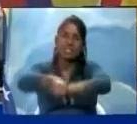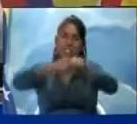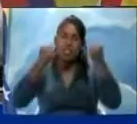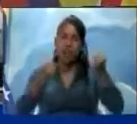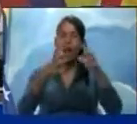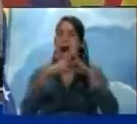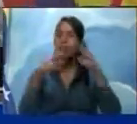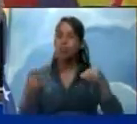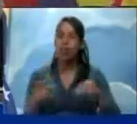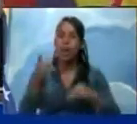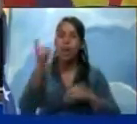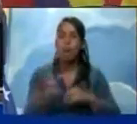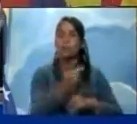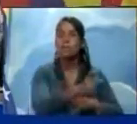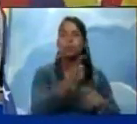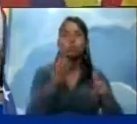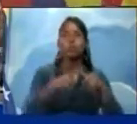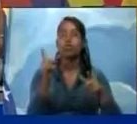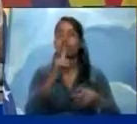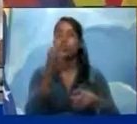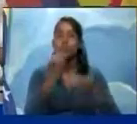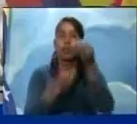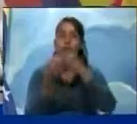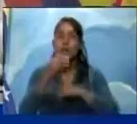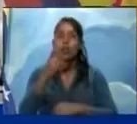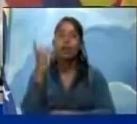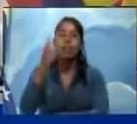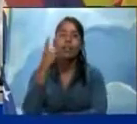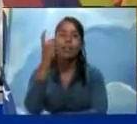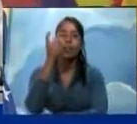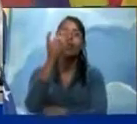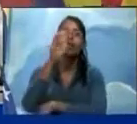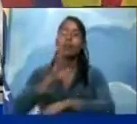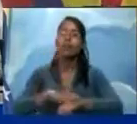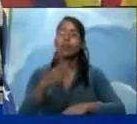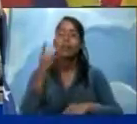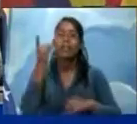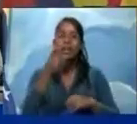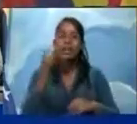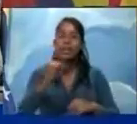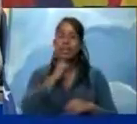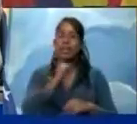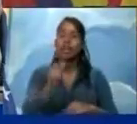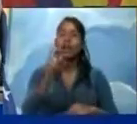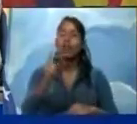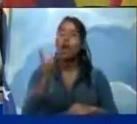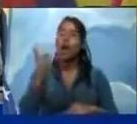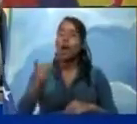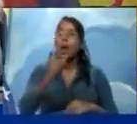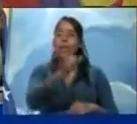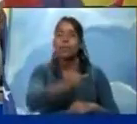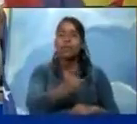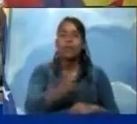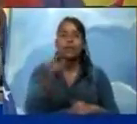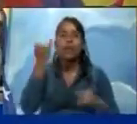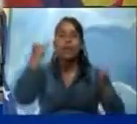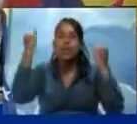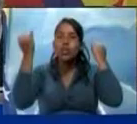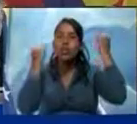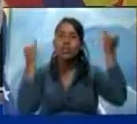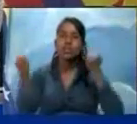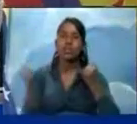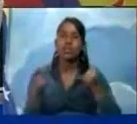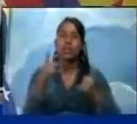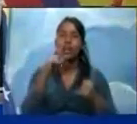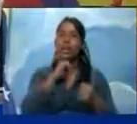a todos, pero no se comieron a Daniel, porque Daniel era una persona inocente,